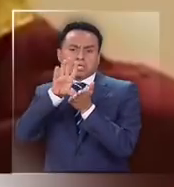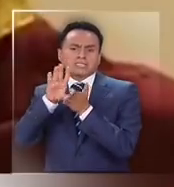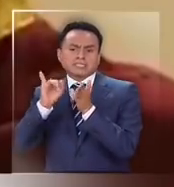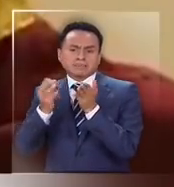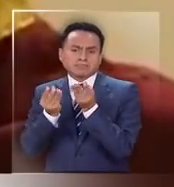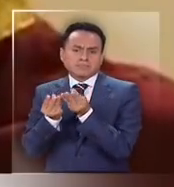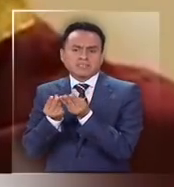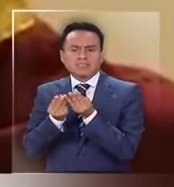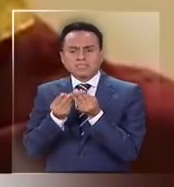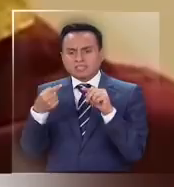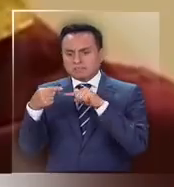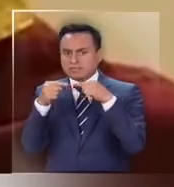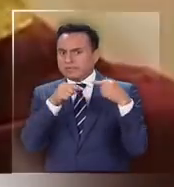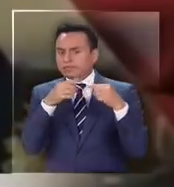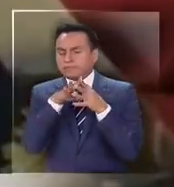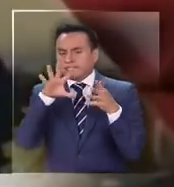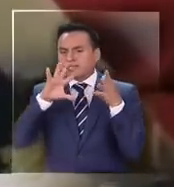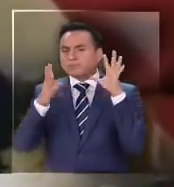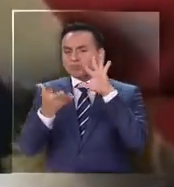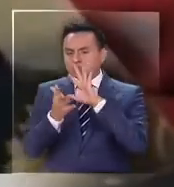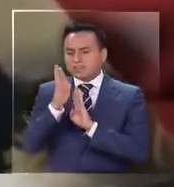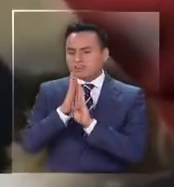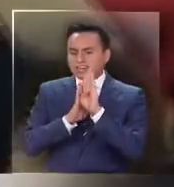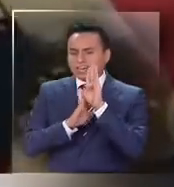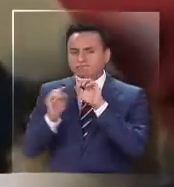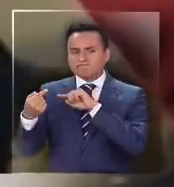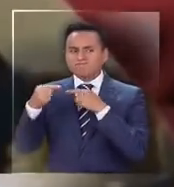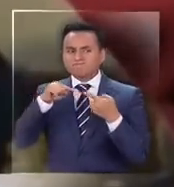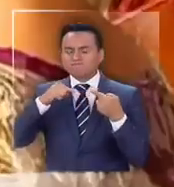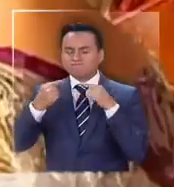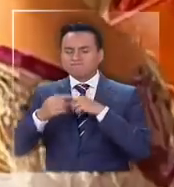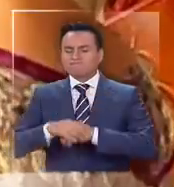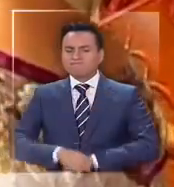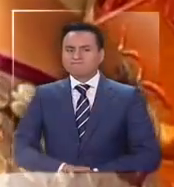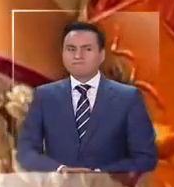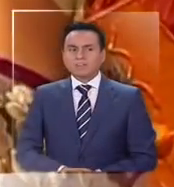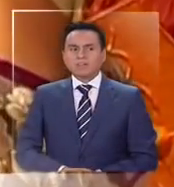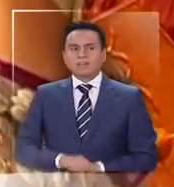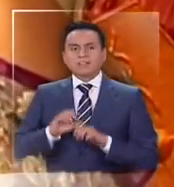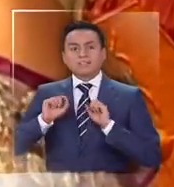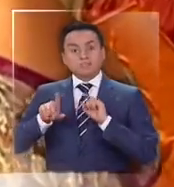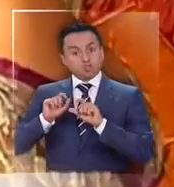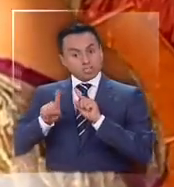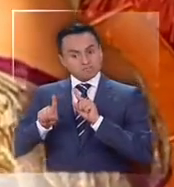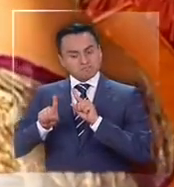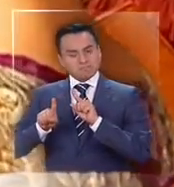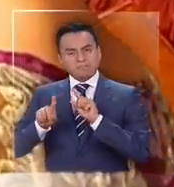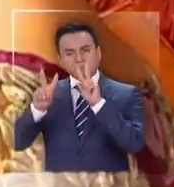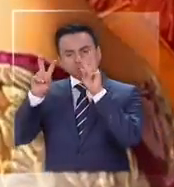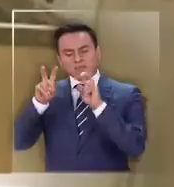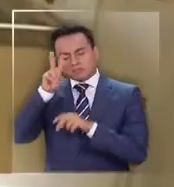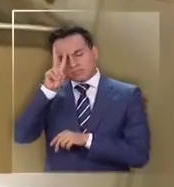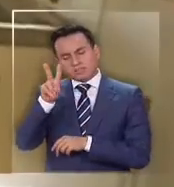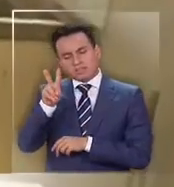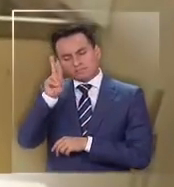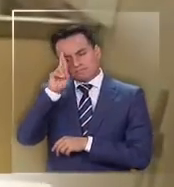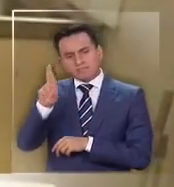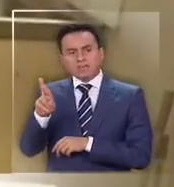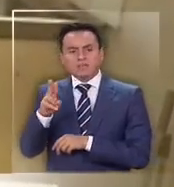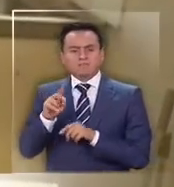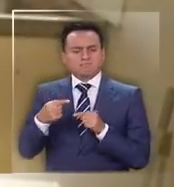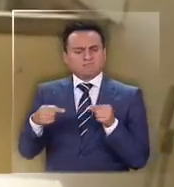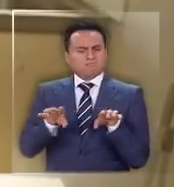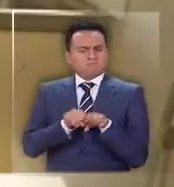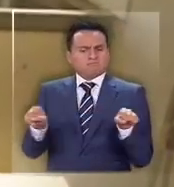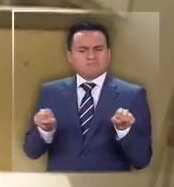de los temas más debatidos en el mundo desarrollado. Para los defensores, una cuestión de dignidad. Para los